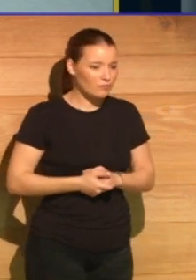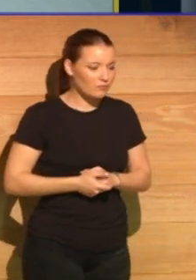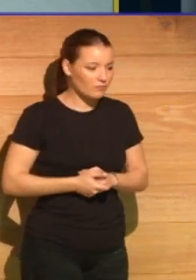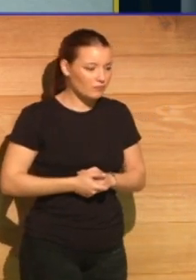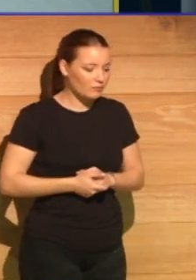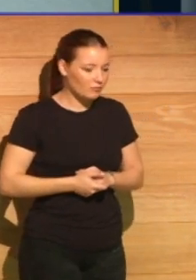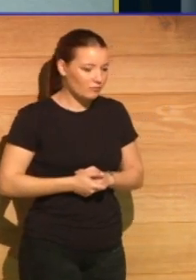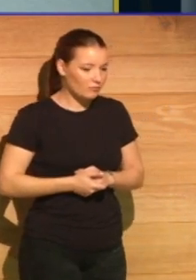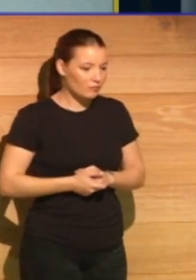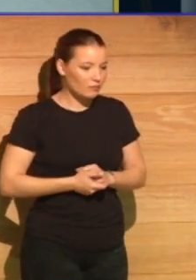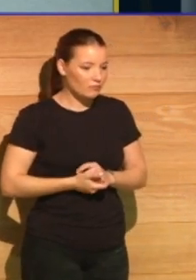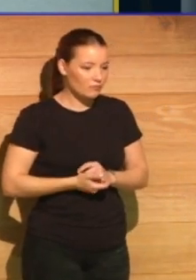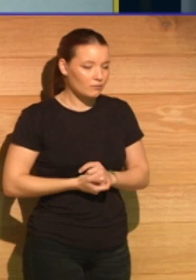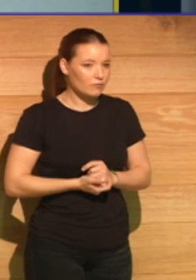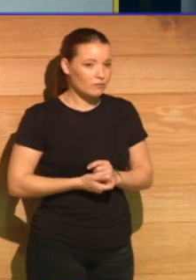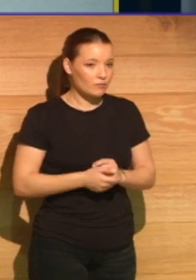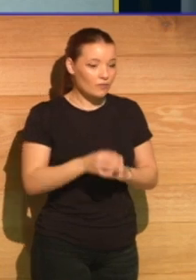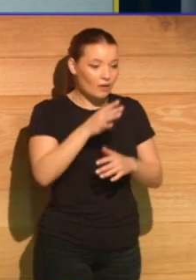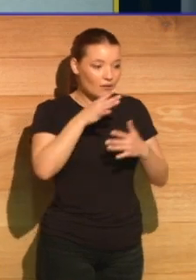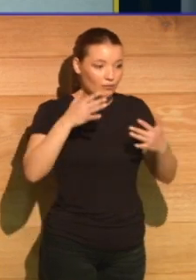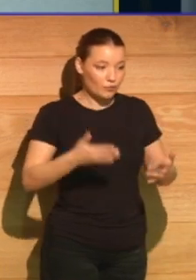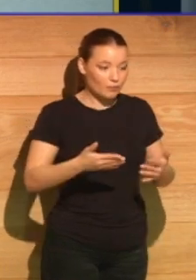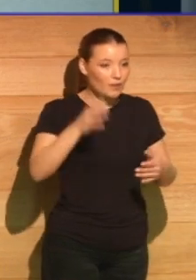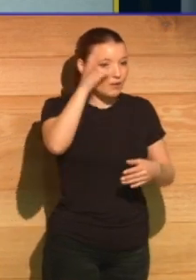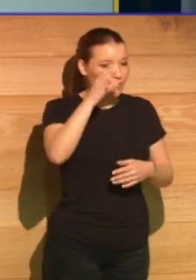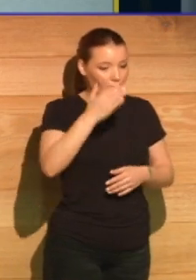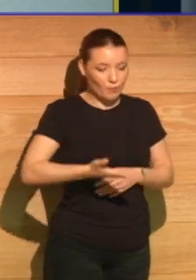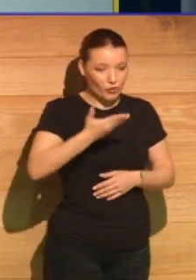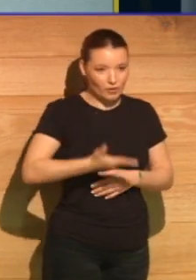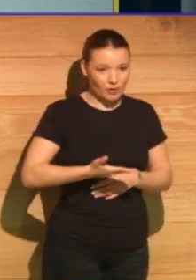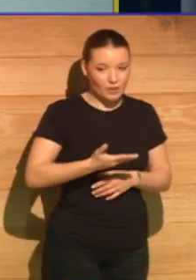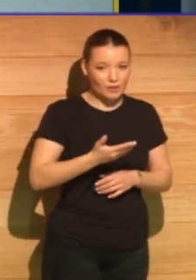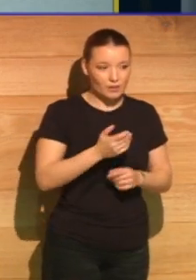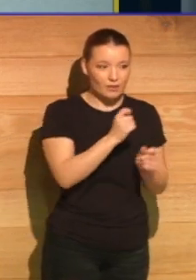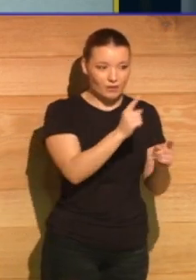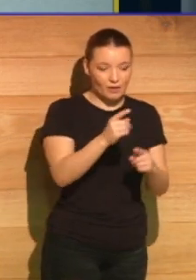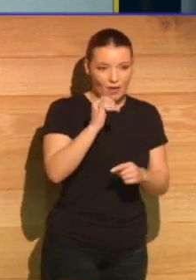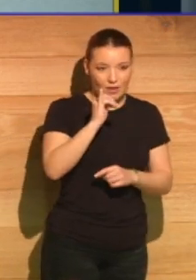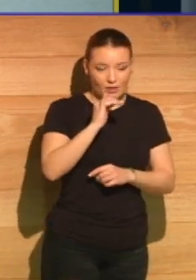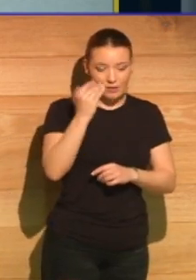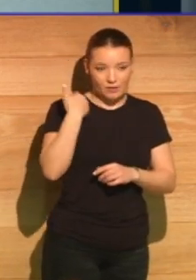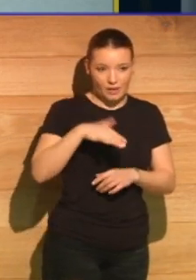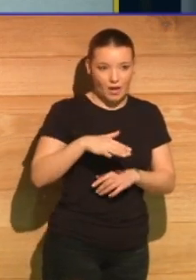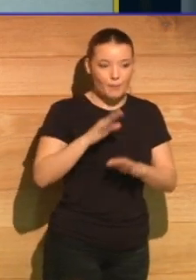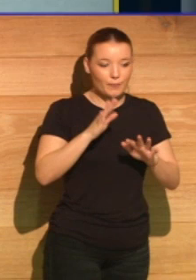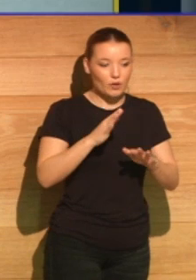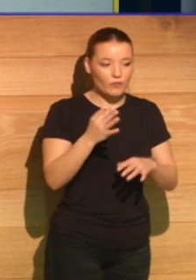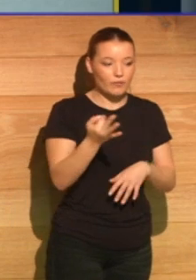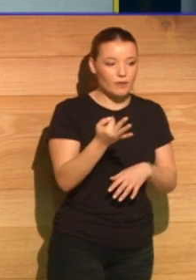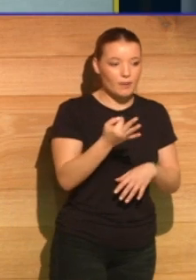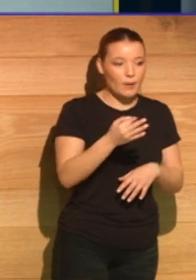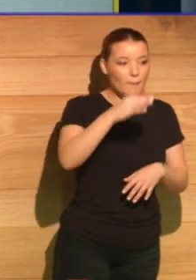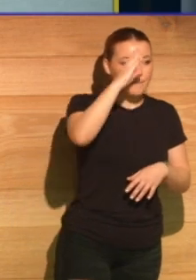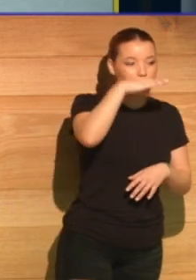viendo hoy día la importancia de la ciencia, sino que hay que convencer a los padres, a los abuelos, de